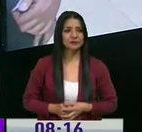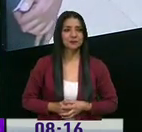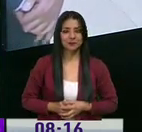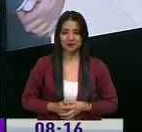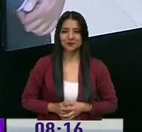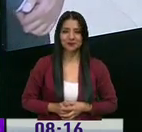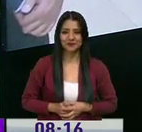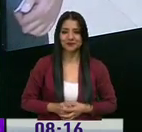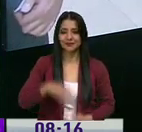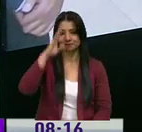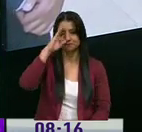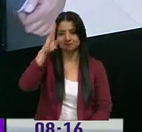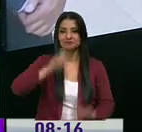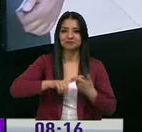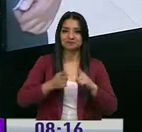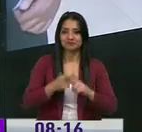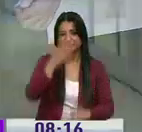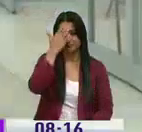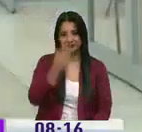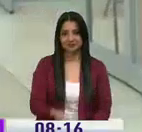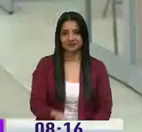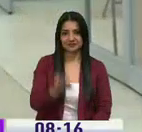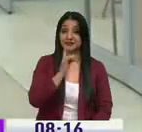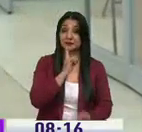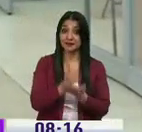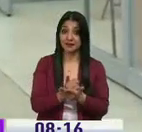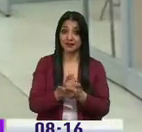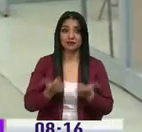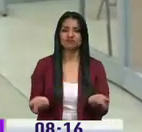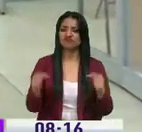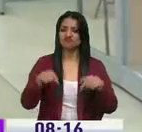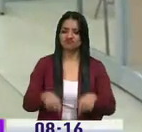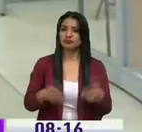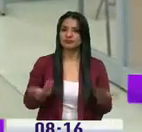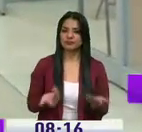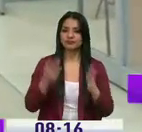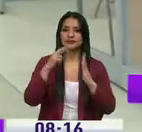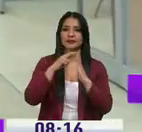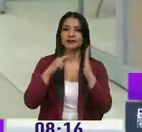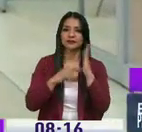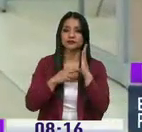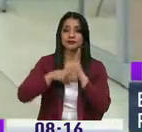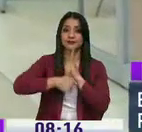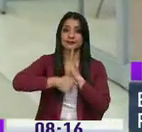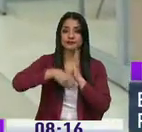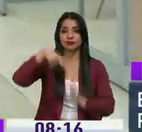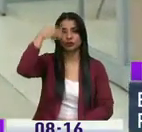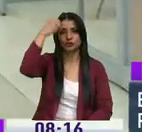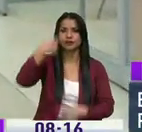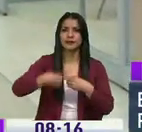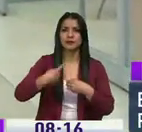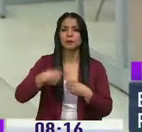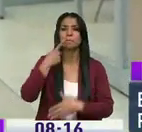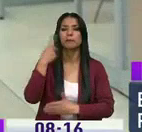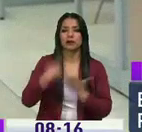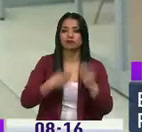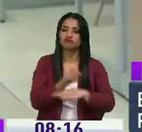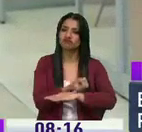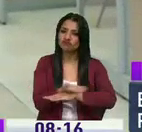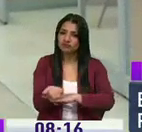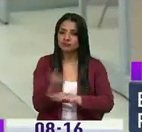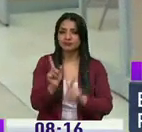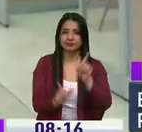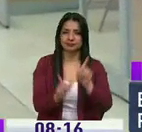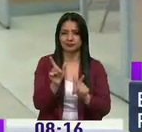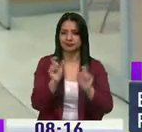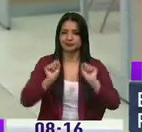Hola, ¿qué tal, Robert? Amigos televidentes, muy buenos días. Así es, Robert. Nosotros nos encontramos aquí en el norte de la capital para dar recomendaciones a la